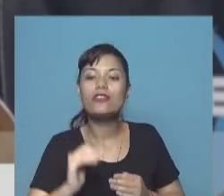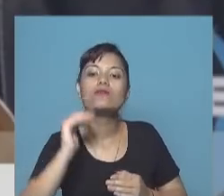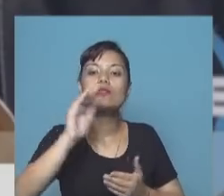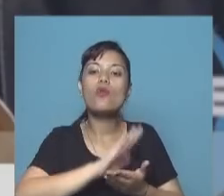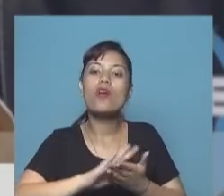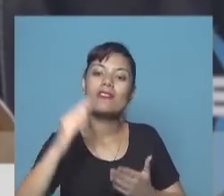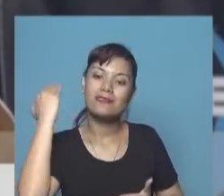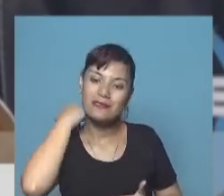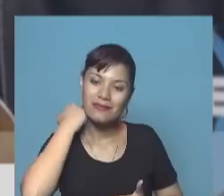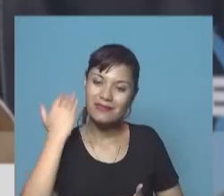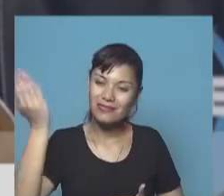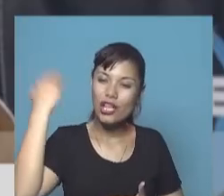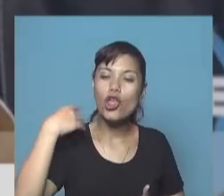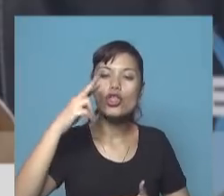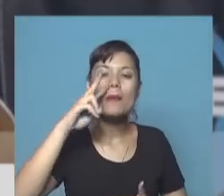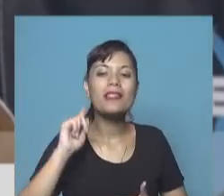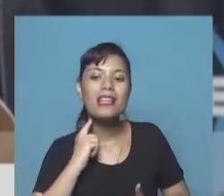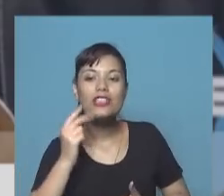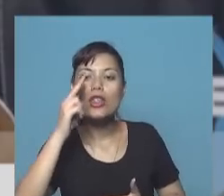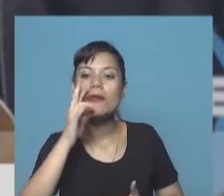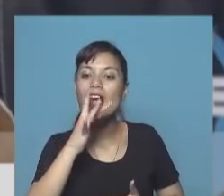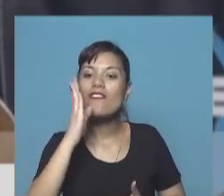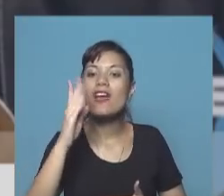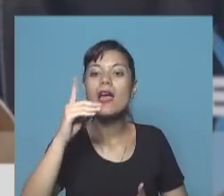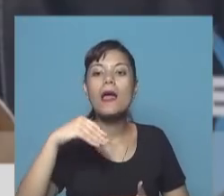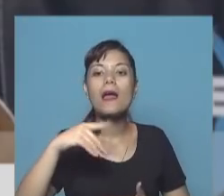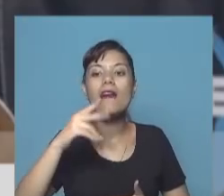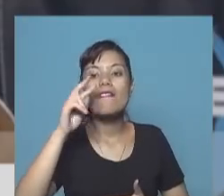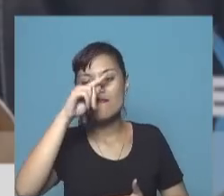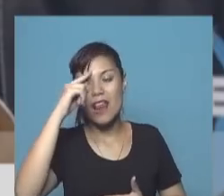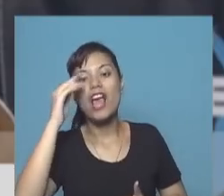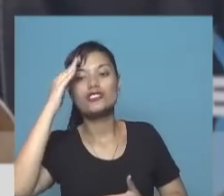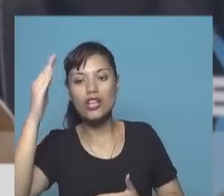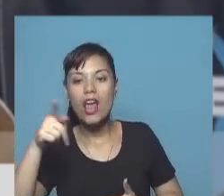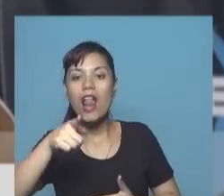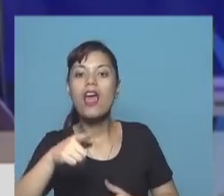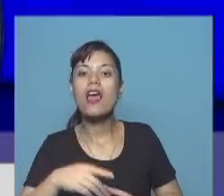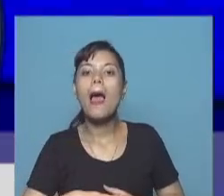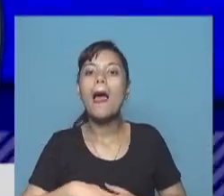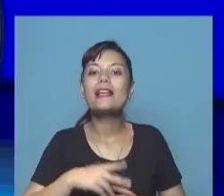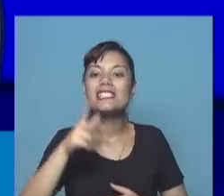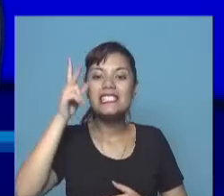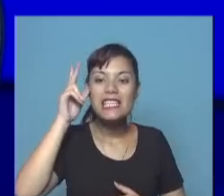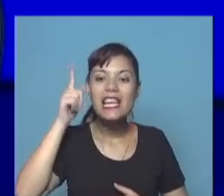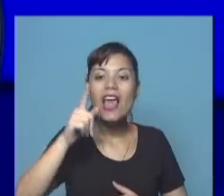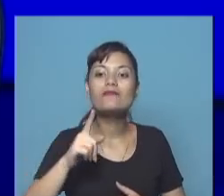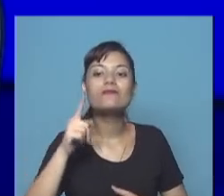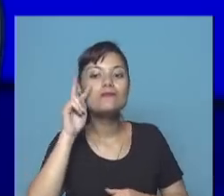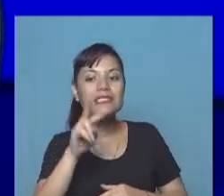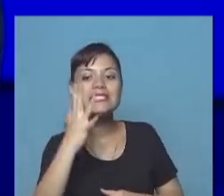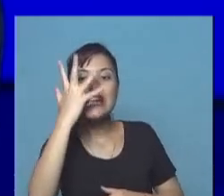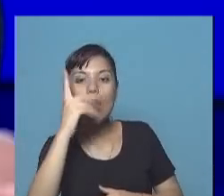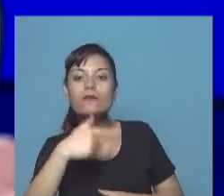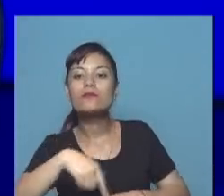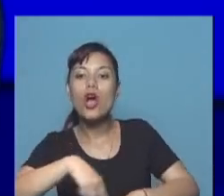Nueva Chicago en la temporada 2013-2014 de la primera vez metropolitana a la B Nacional, actualmente está en Palestino de Chile y es el apuntado por San Lorenzo.